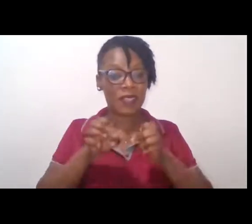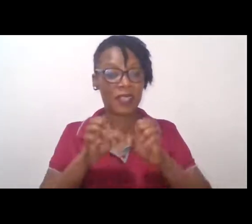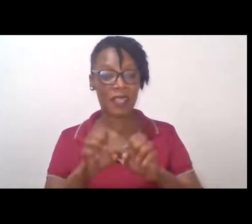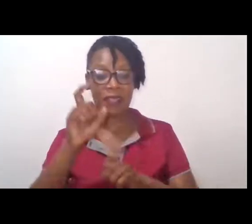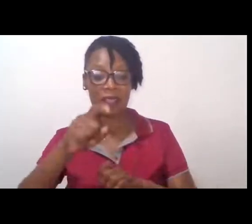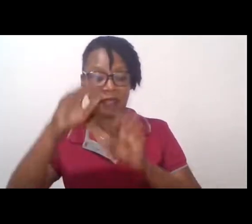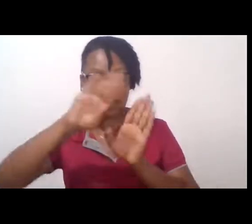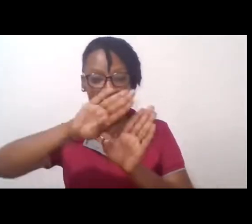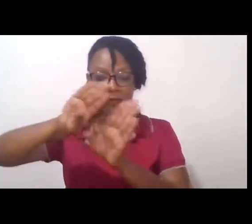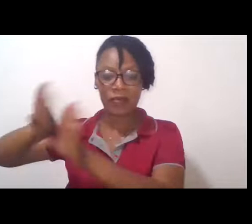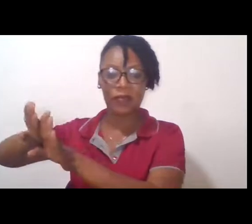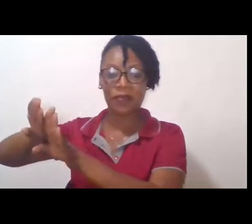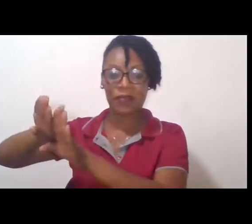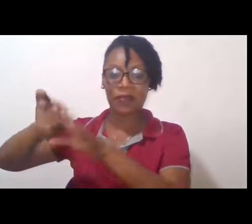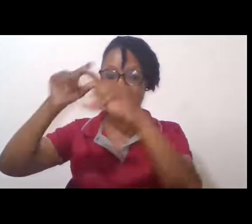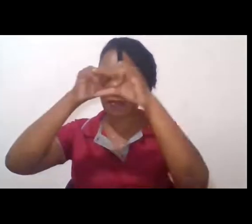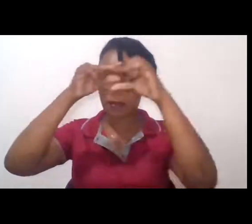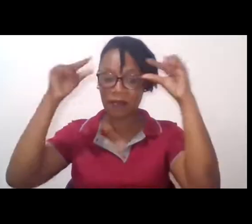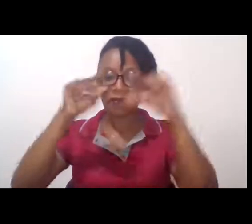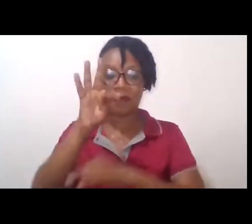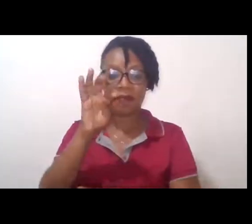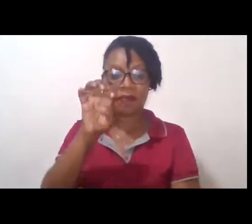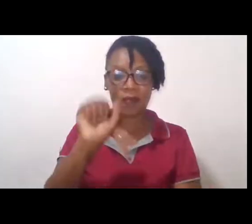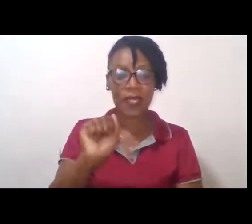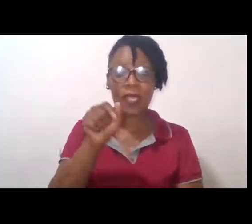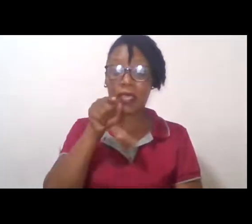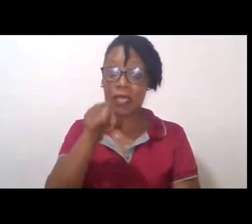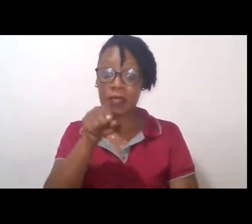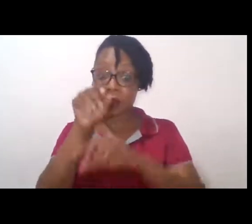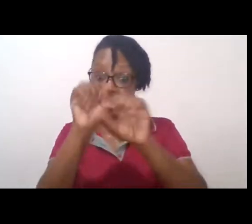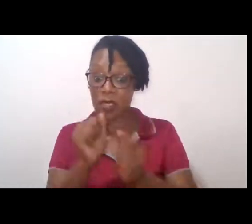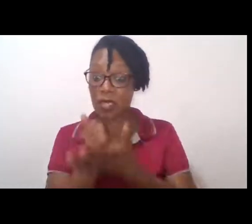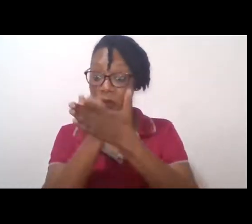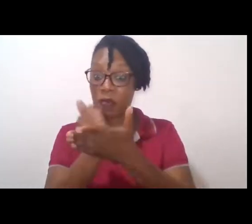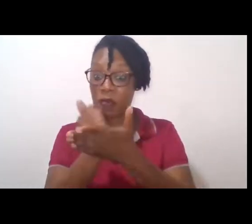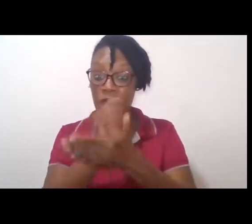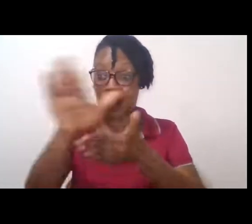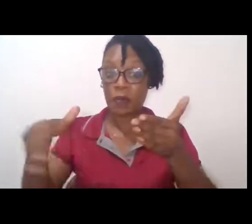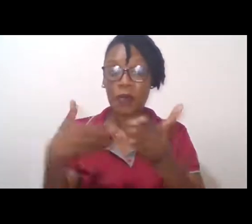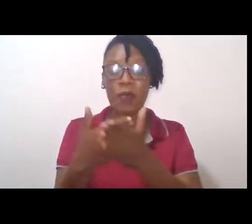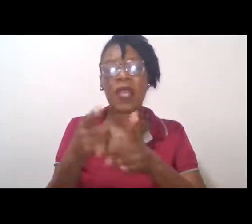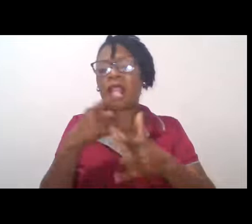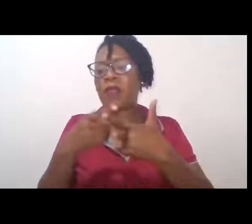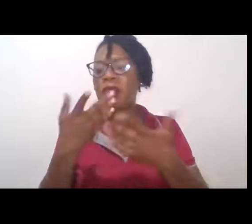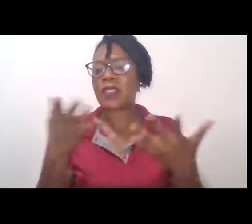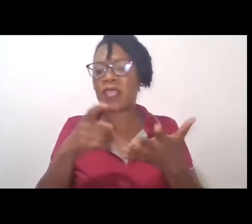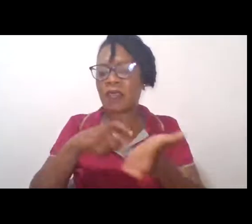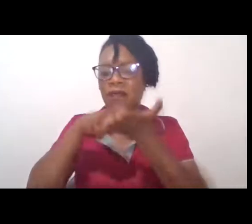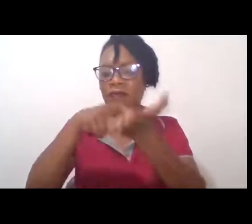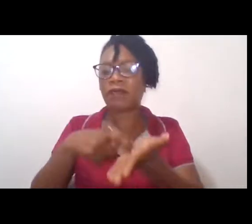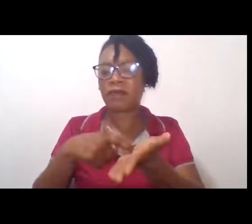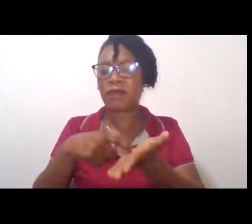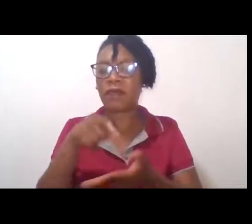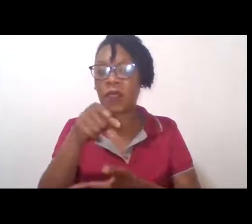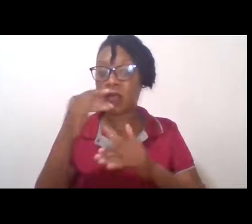es la etiqueta del TEA y ver que es un recurso que puede potenciar y ayudar a todos ellos. Entonces, ¿qué es lo que yo les recomiendo con los chicos de alta